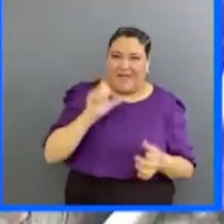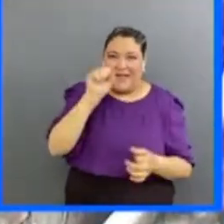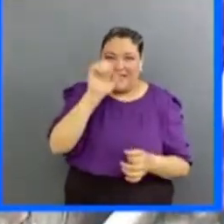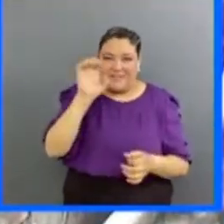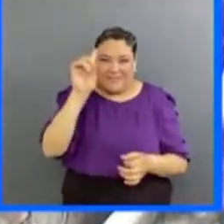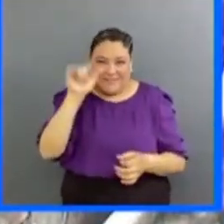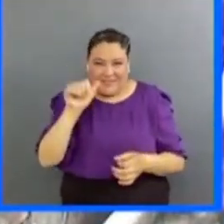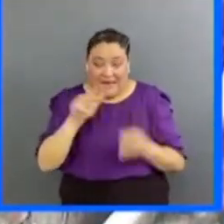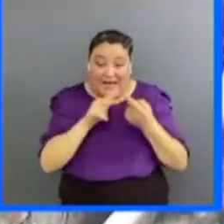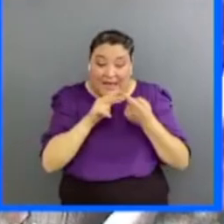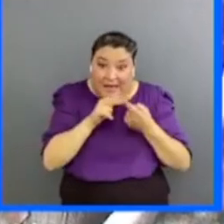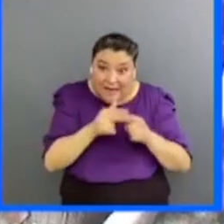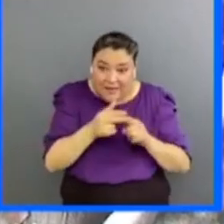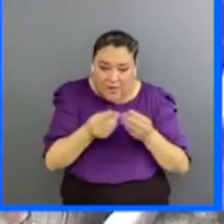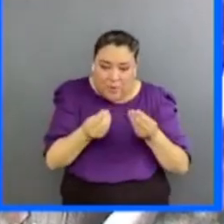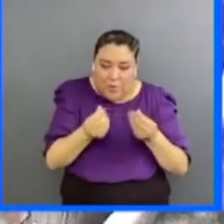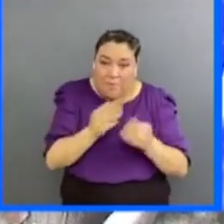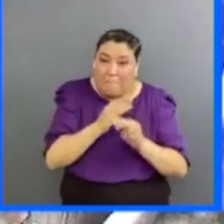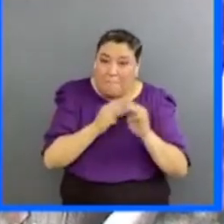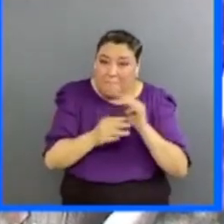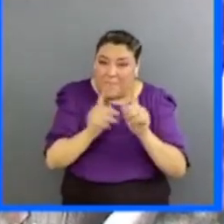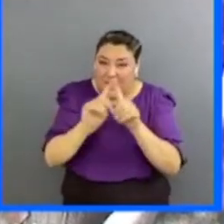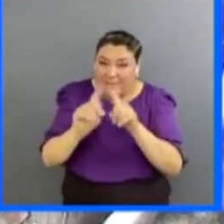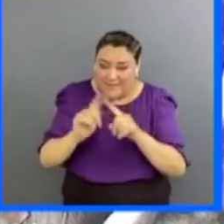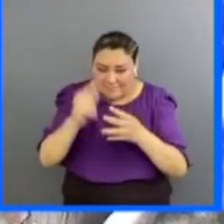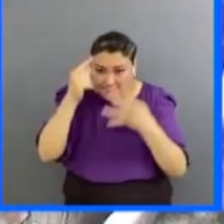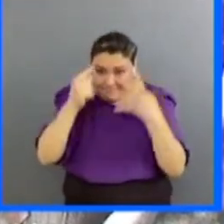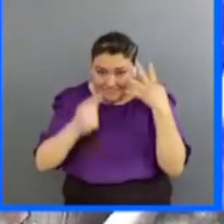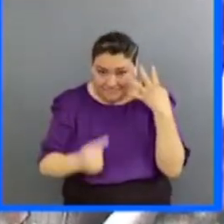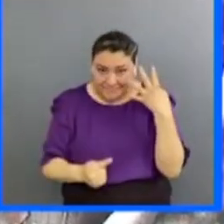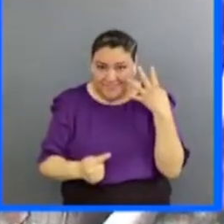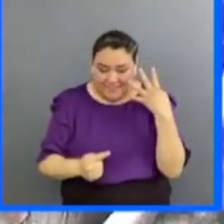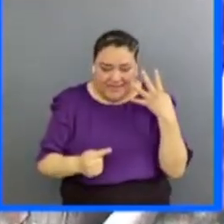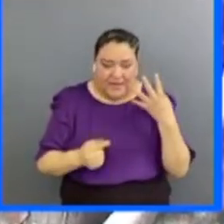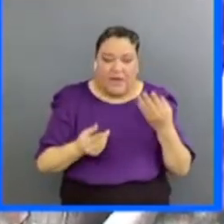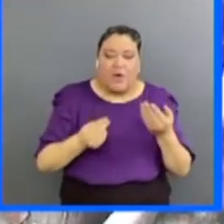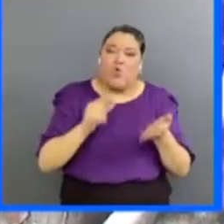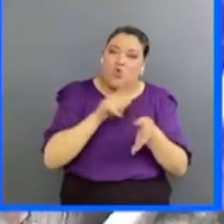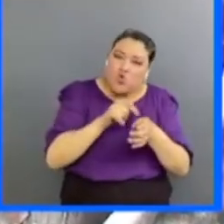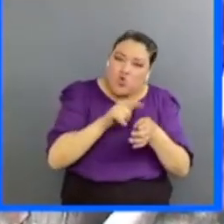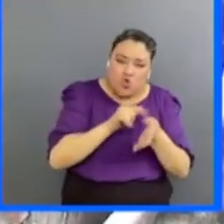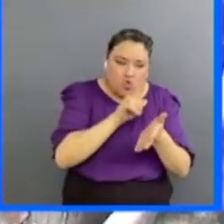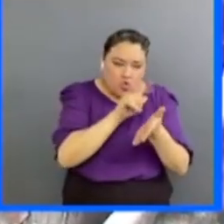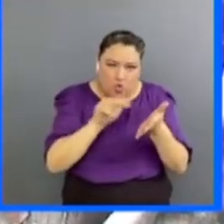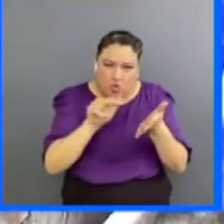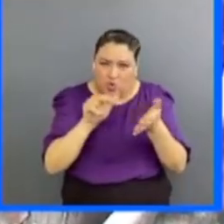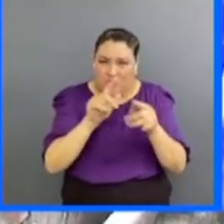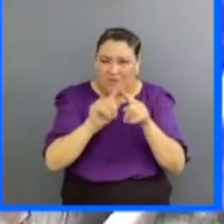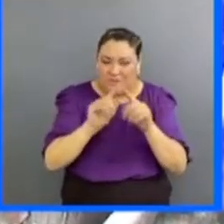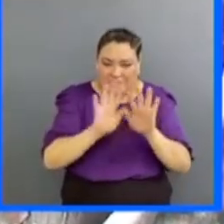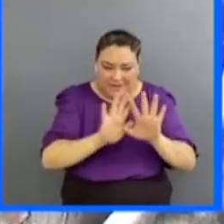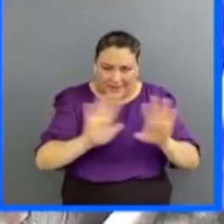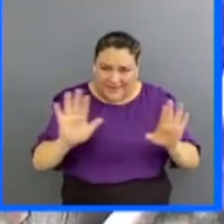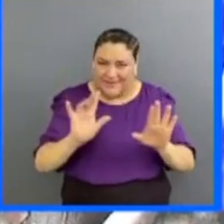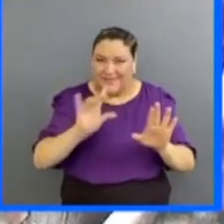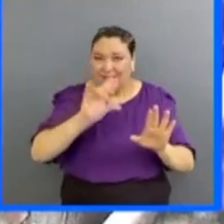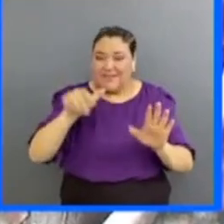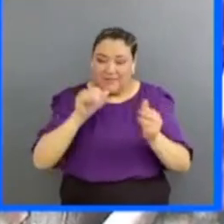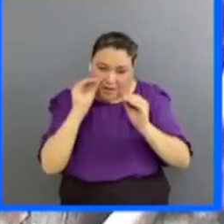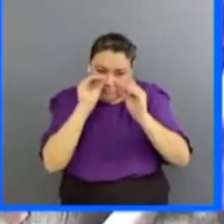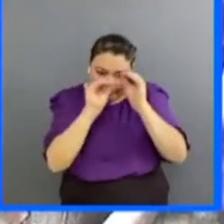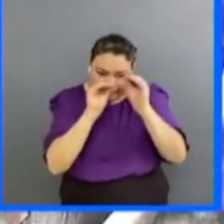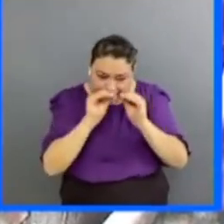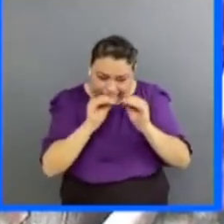con diferentes materiales, que son los acrílicos como una pequeña base, pero después viene lo que es